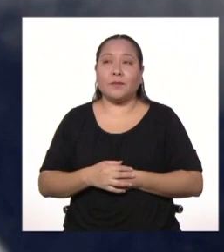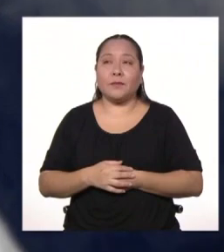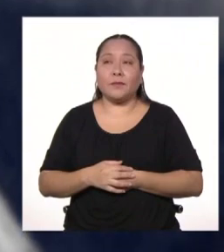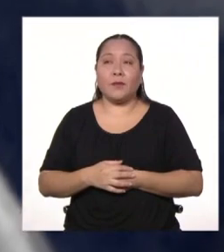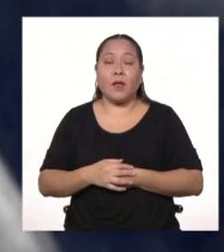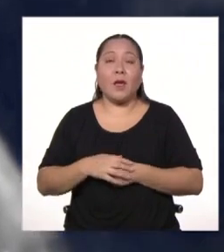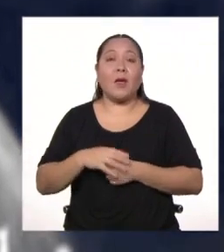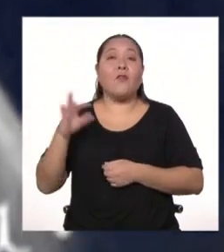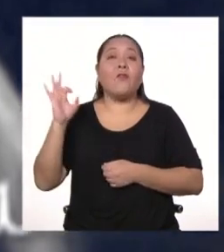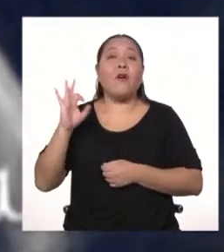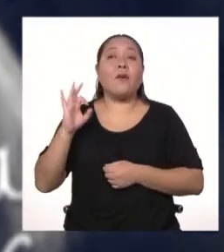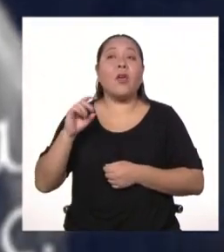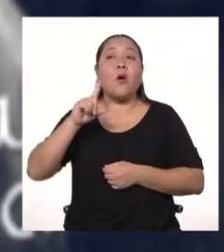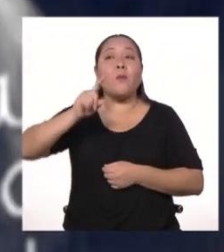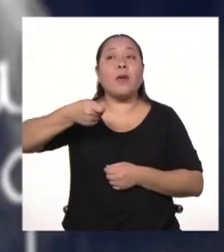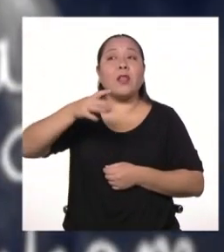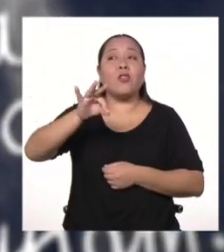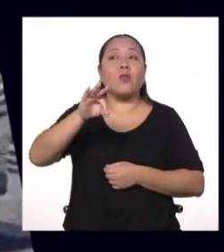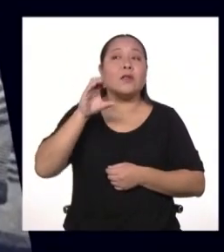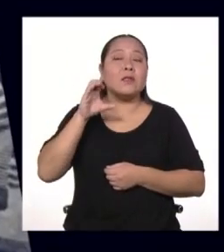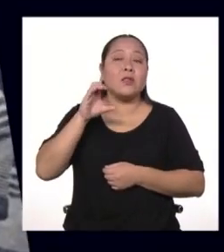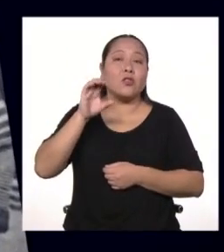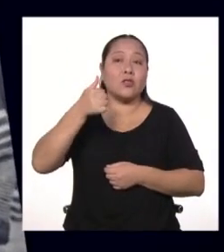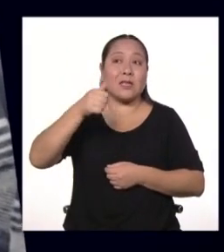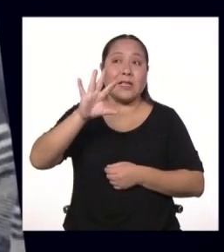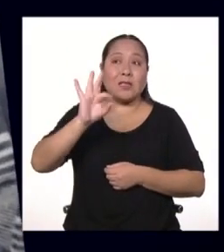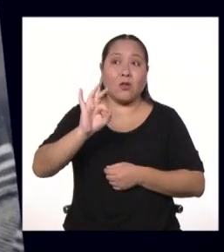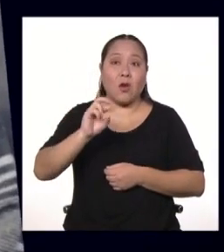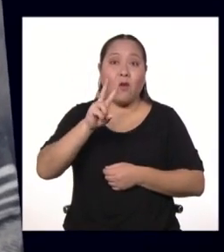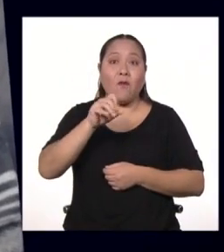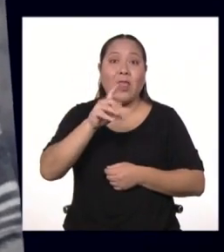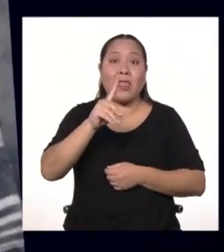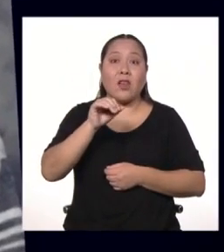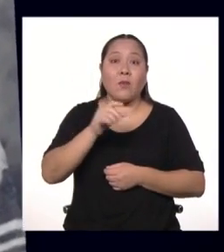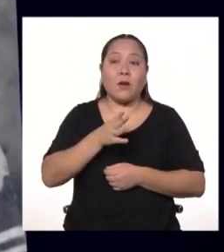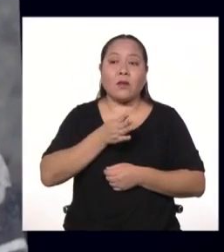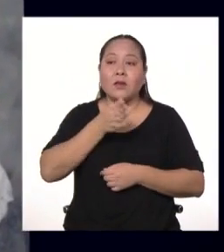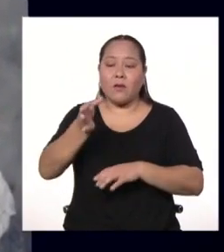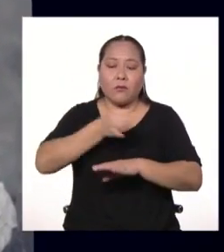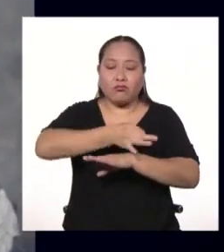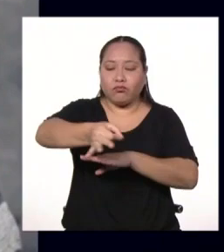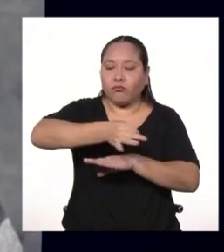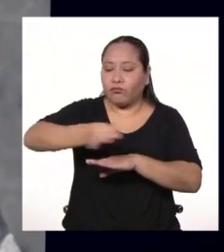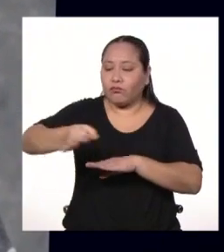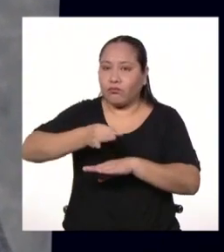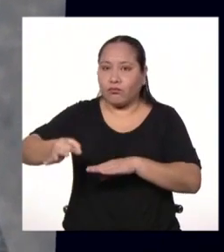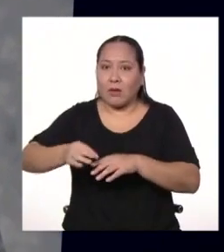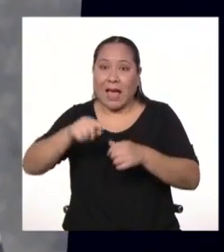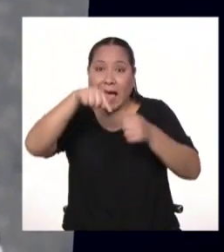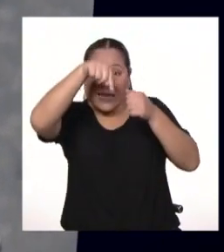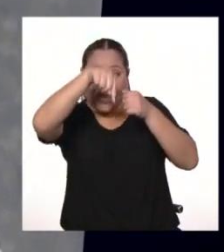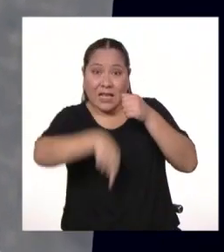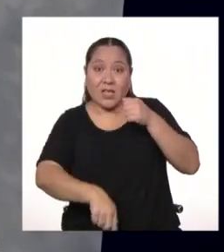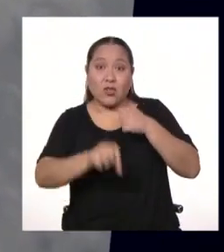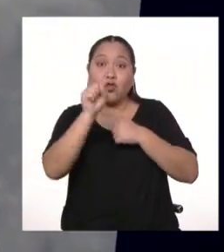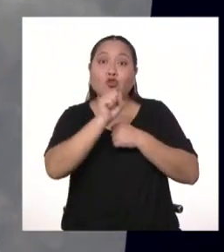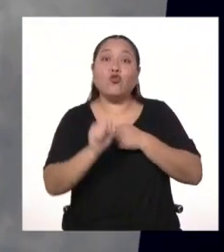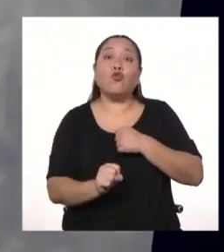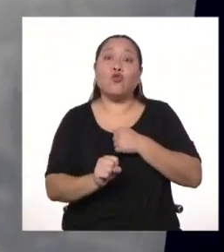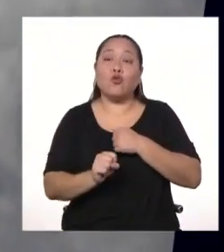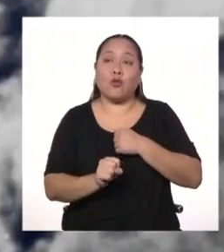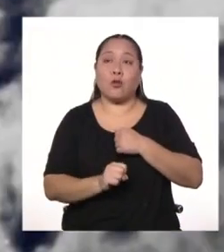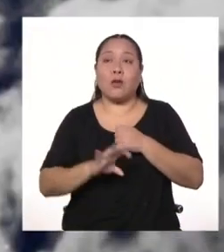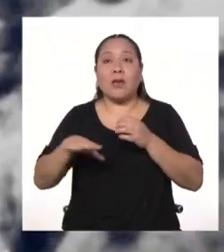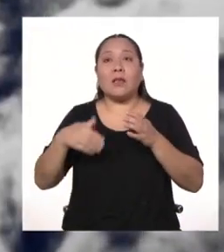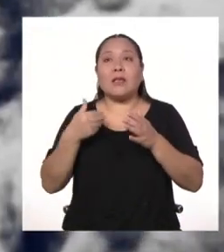En febrero de 1919, Valdelomar inicia una gira por los departamentos del sur. Planea llegar hasta